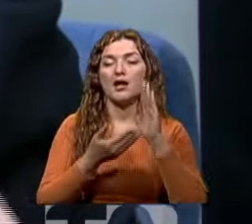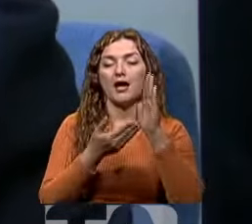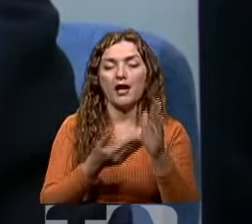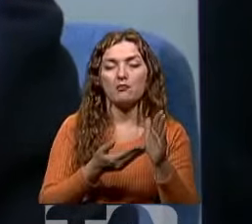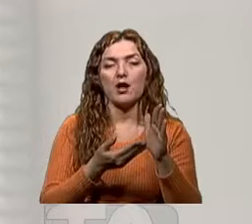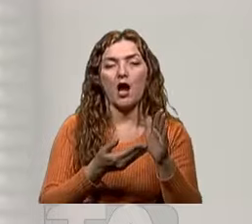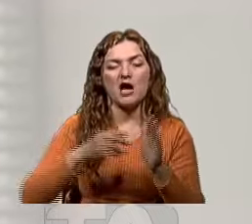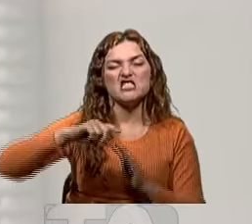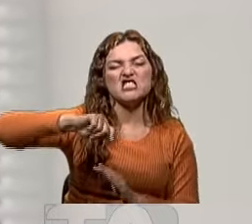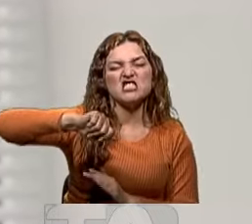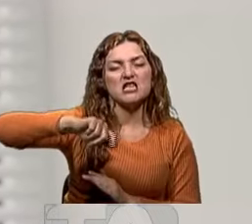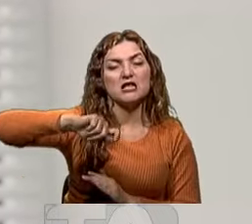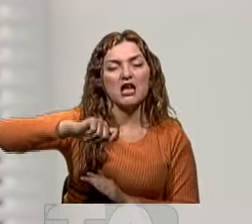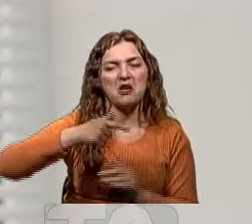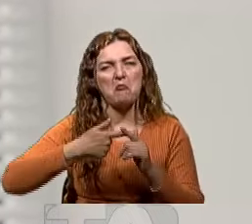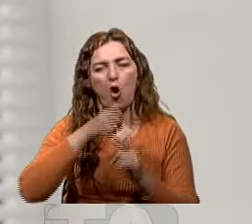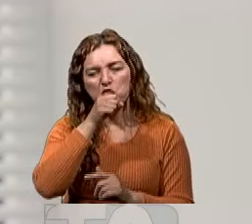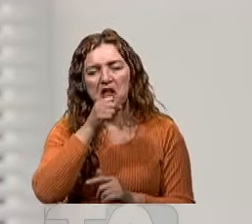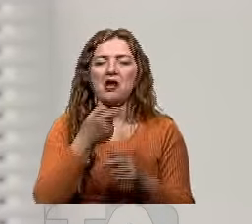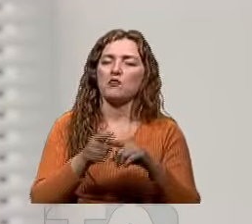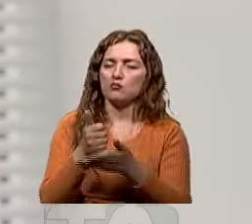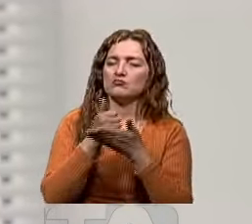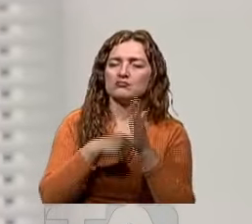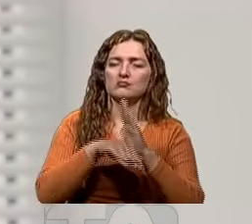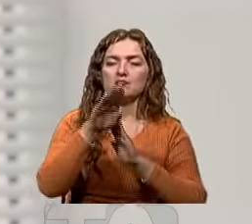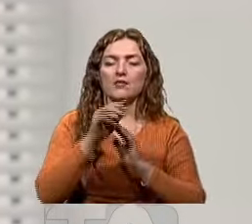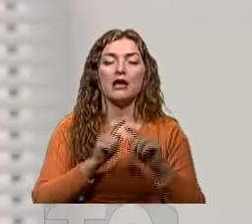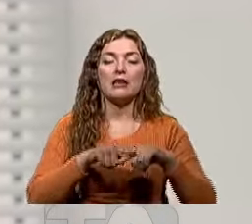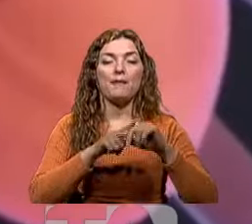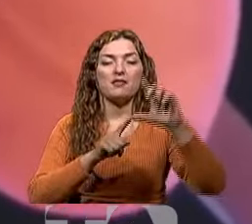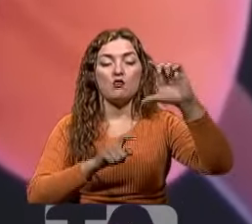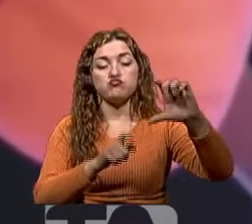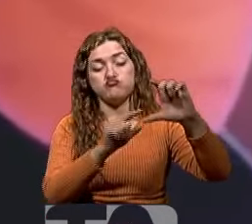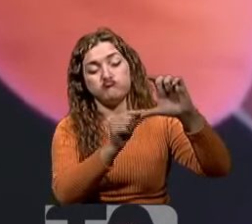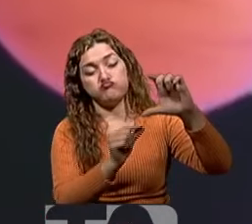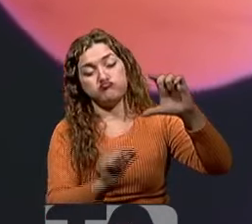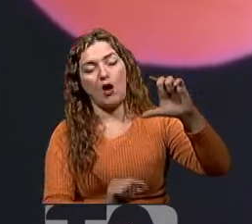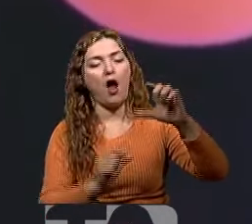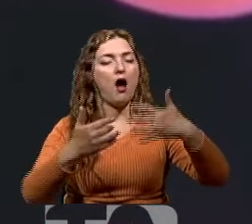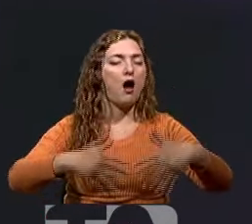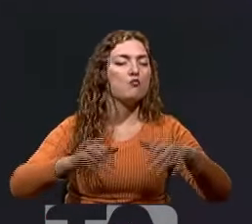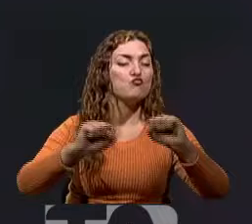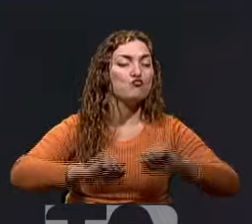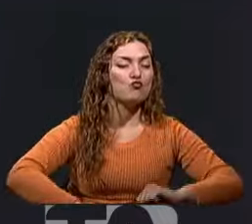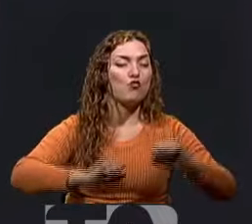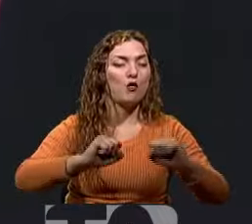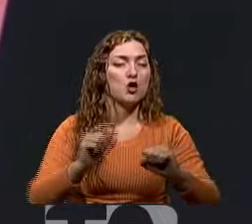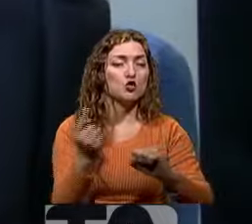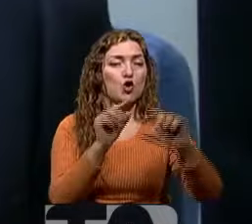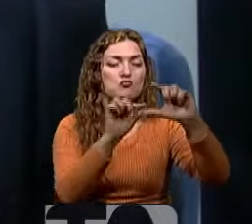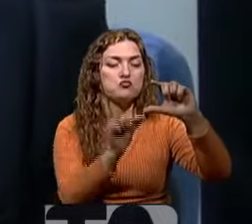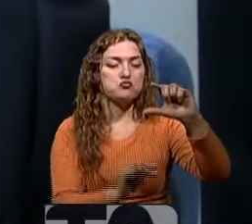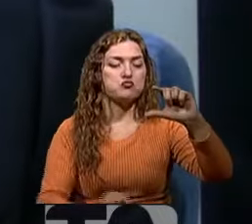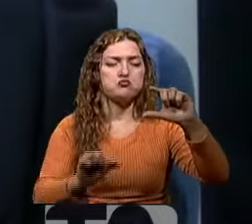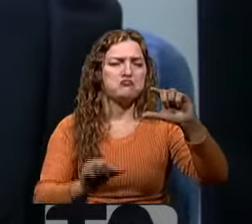frutas cítricas. El tratamiento depende del tipo de cálculo y de la gravedad de los síntomas. Algunos de ellos pueden salir por sí solos.